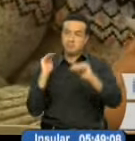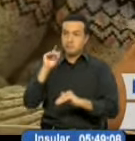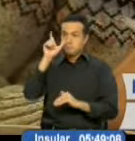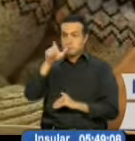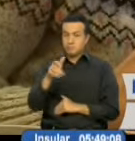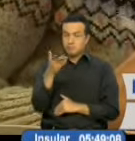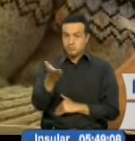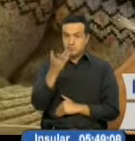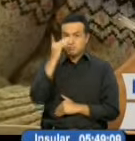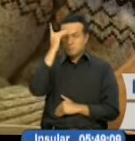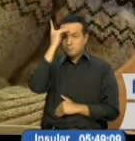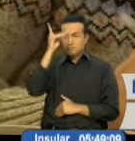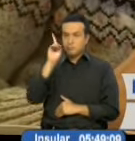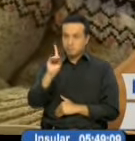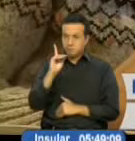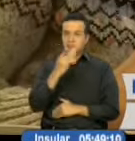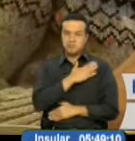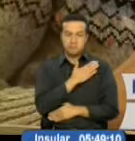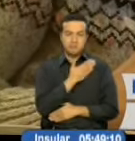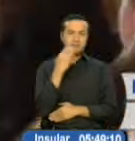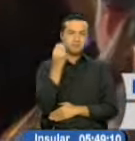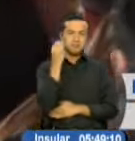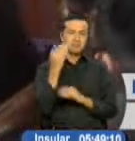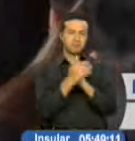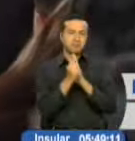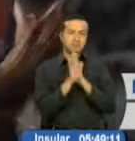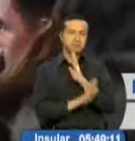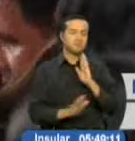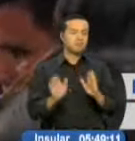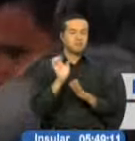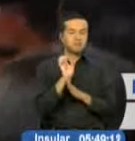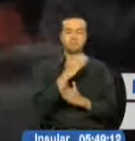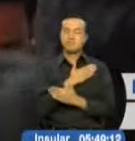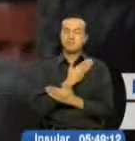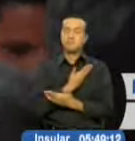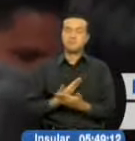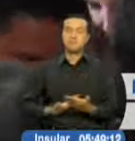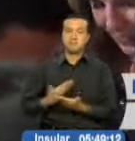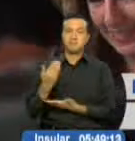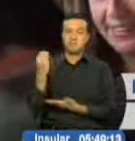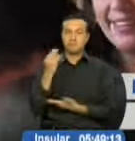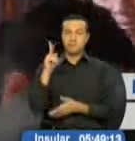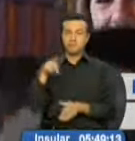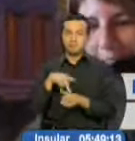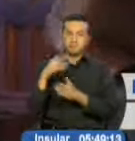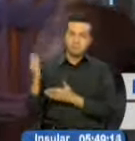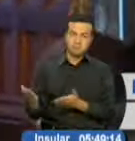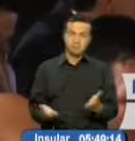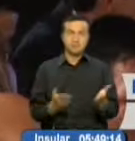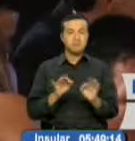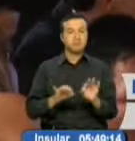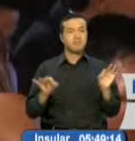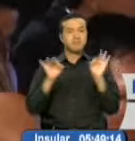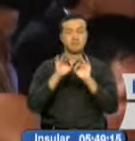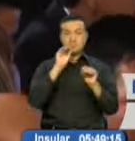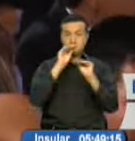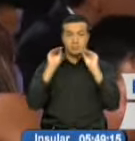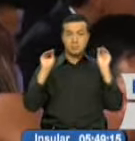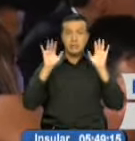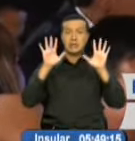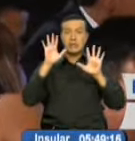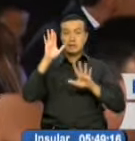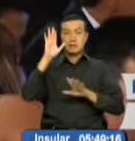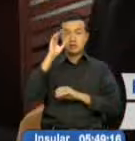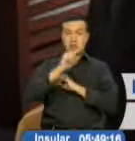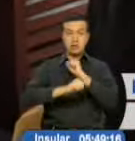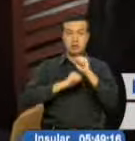quien decidió creer en el talento de los jóvenes ecuatorianos. El presidente dio la bienvenida a los jóvenes profesionales y se refirió a la importancia que durante estos 10 años de